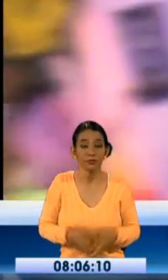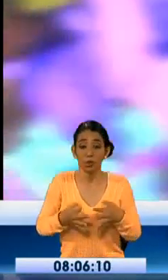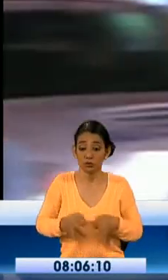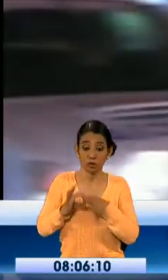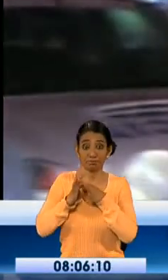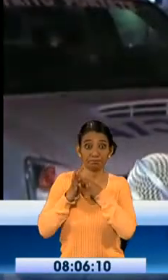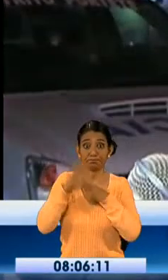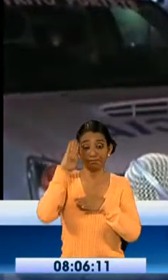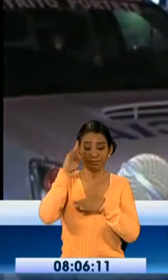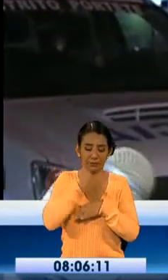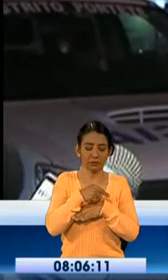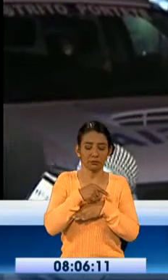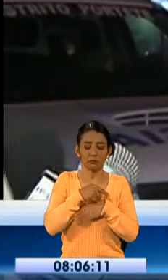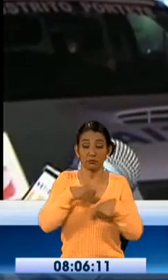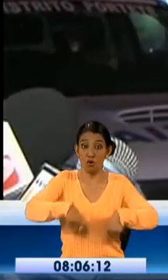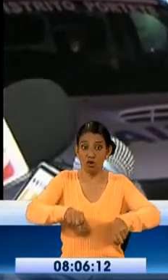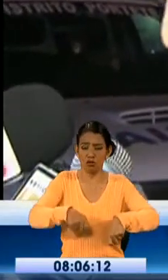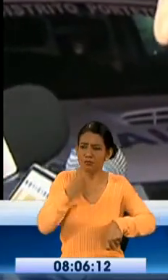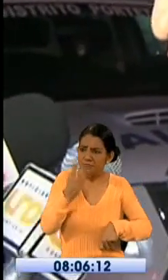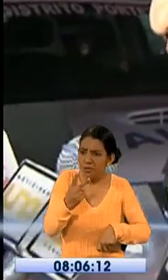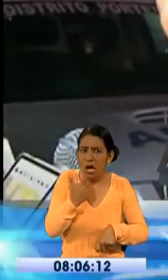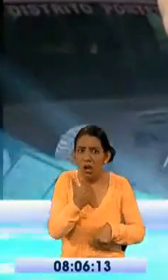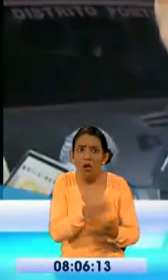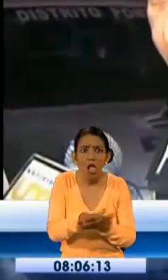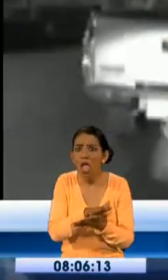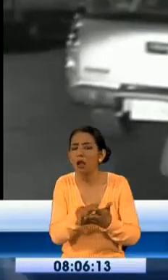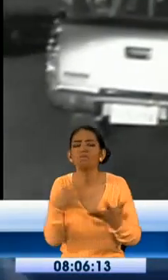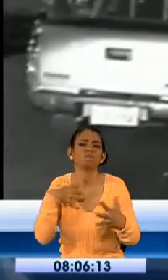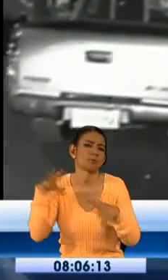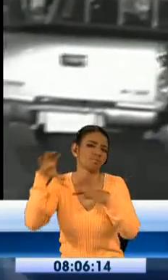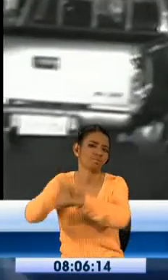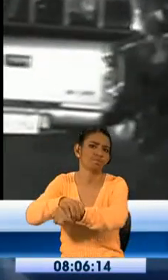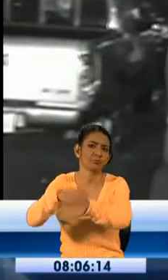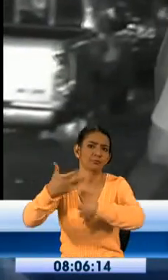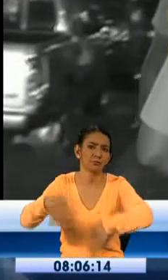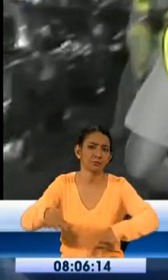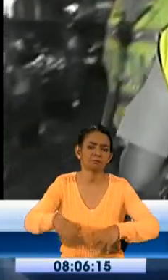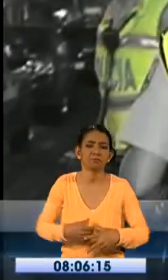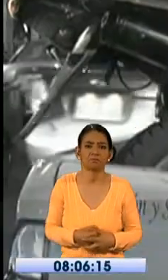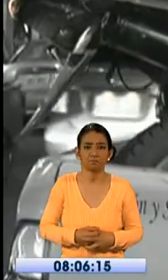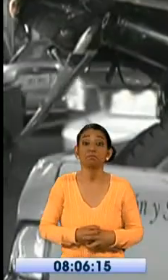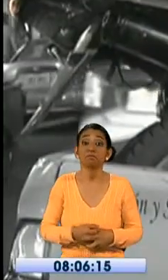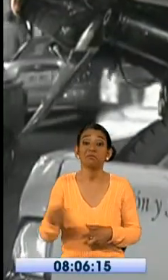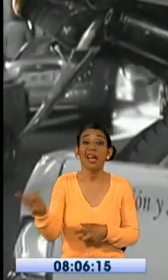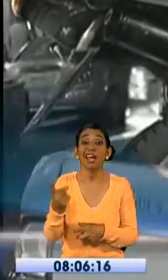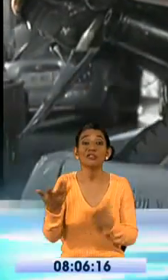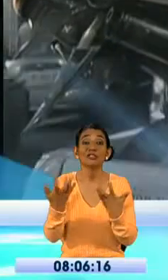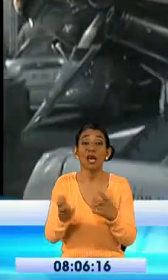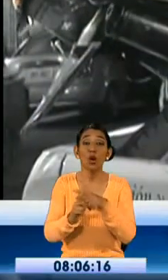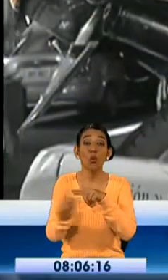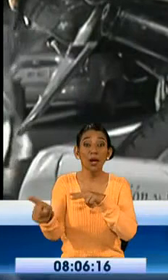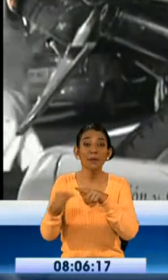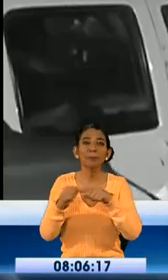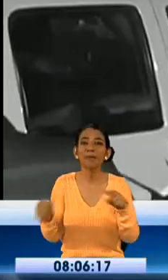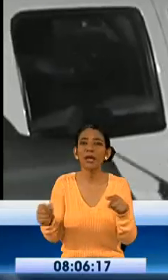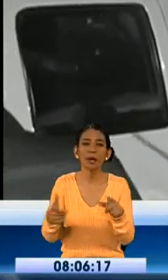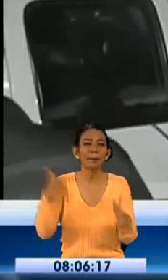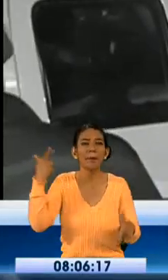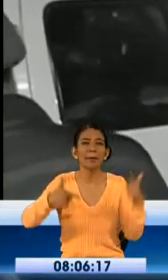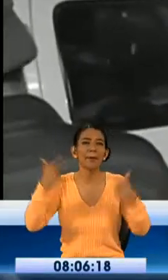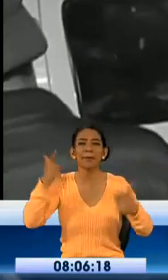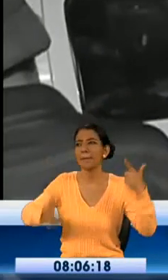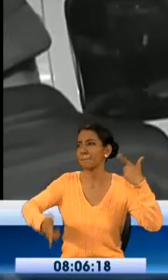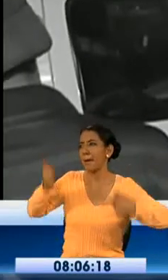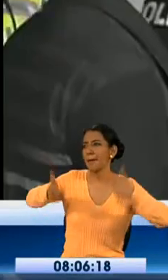motorizado se percata de la presencia y neutraliza la acción de estos. Con el afán de huir, los delincuentes abrieron fuego en contra